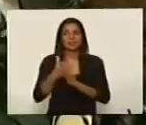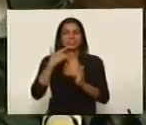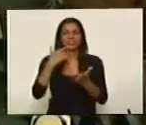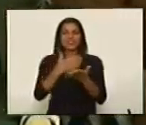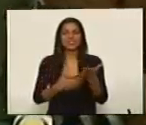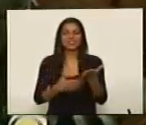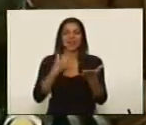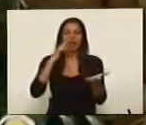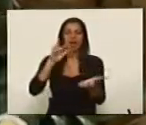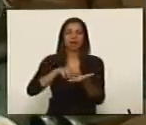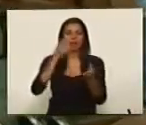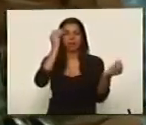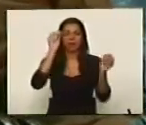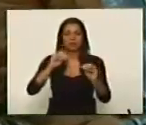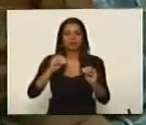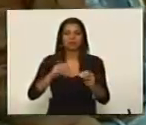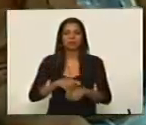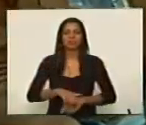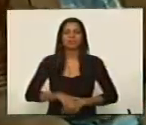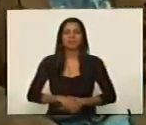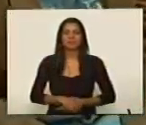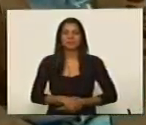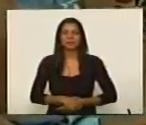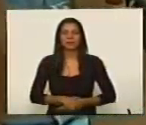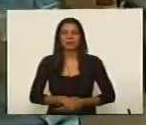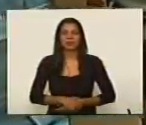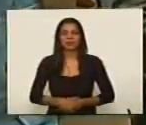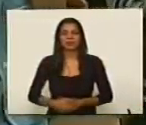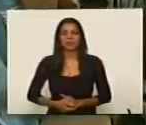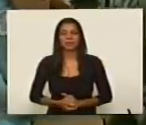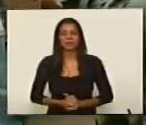aprobados por unanimidad.